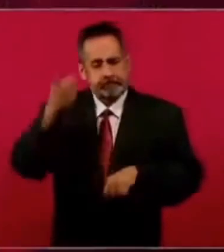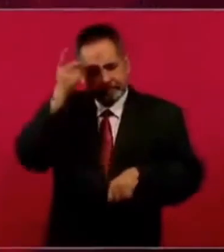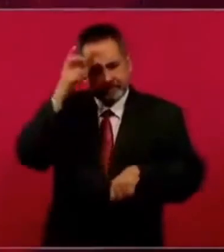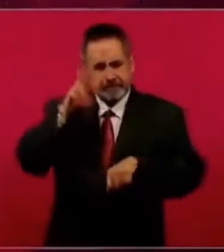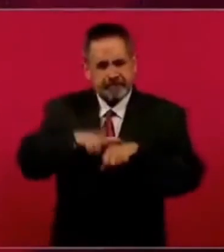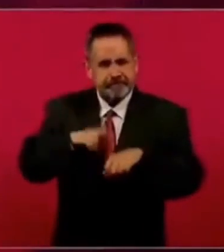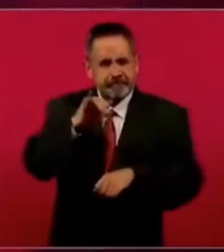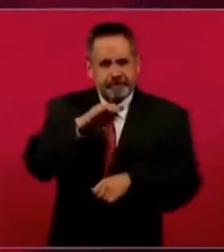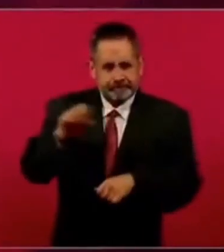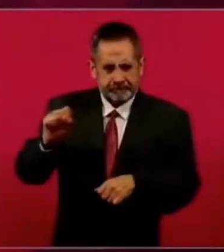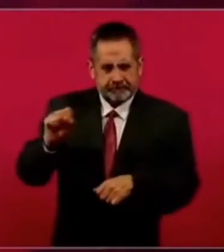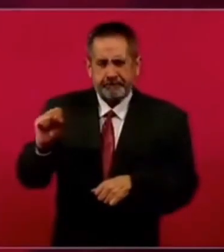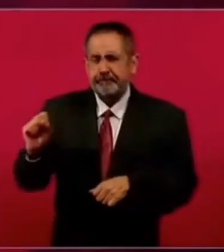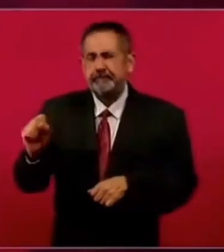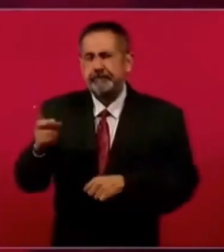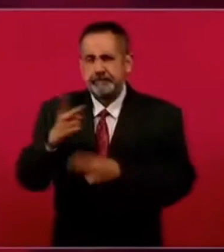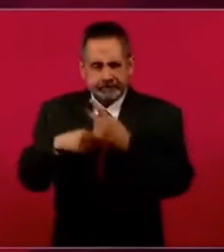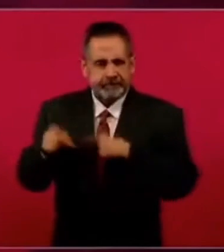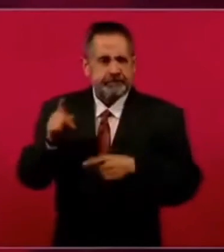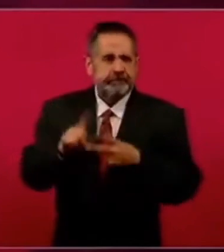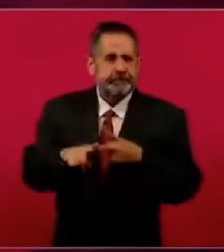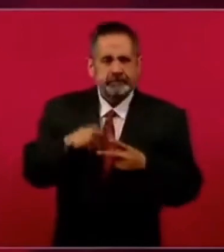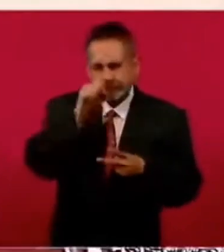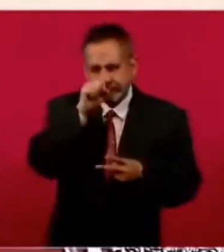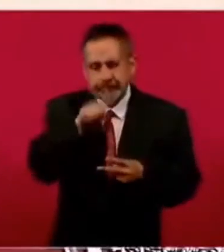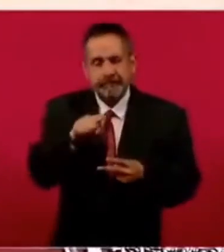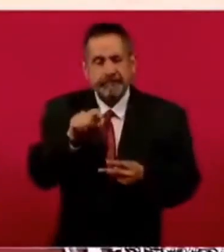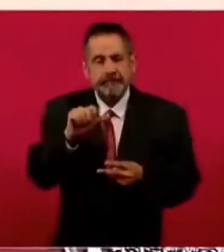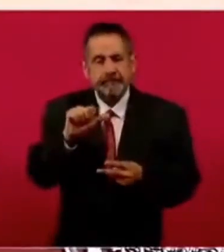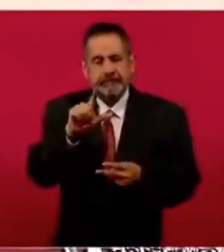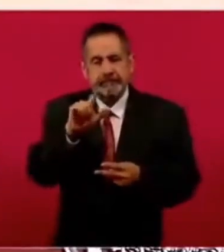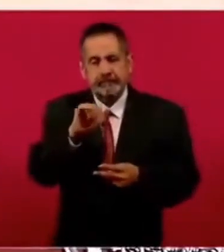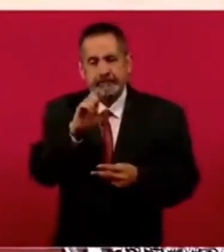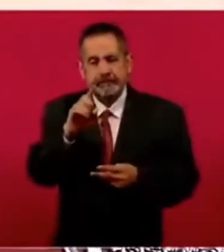del seguro y también Alejandro Encinas,